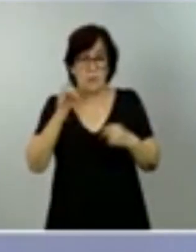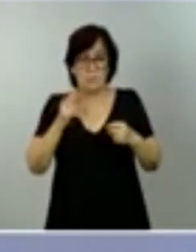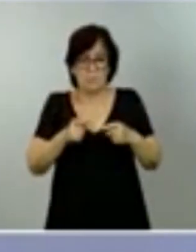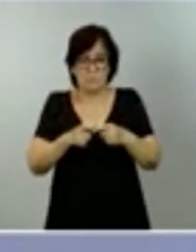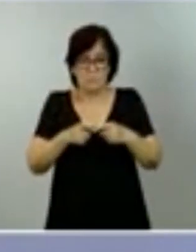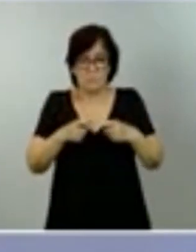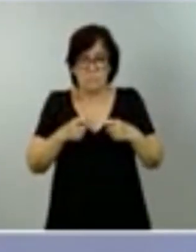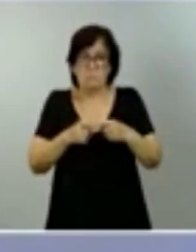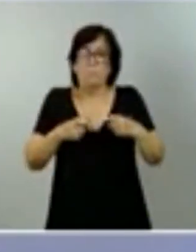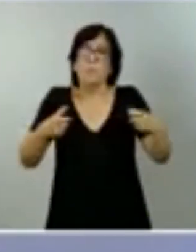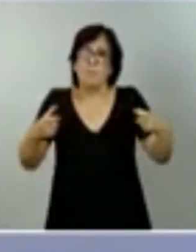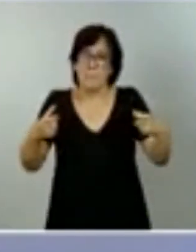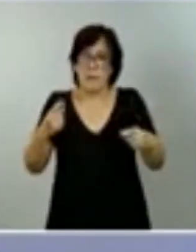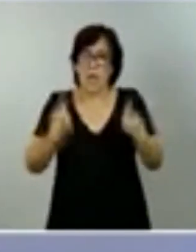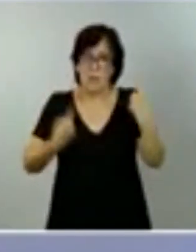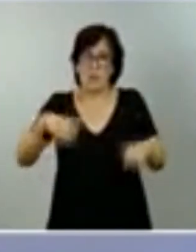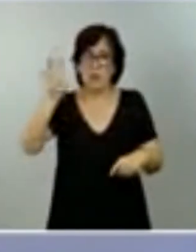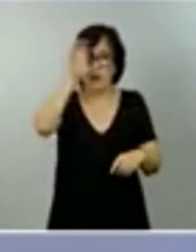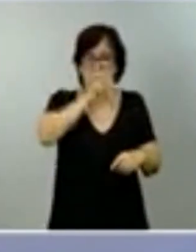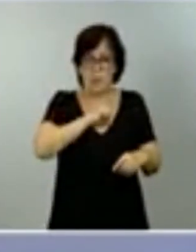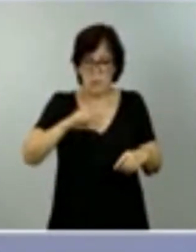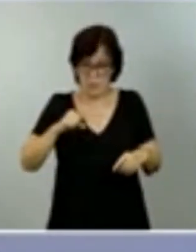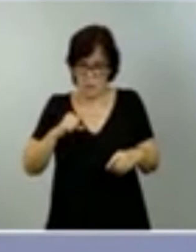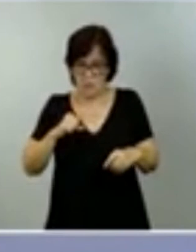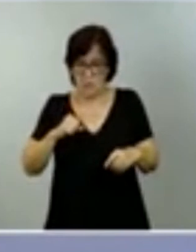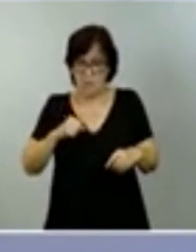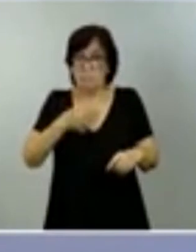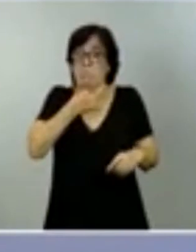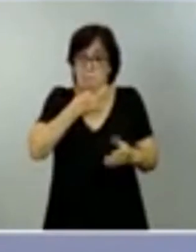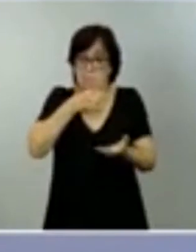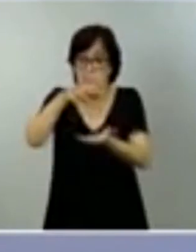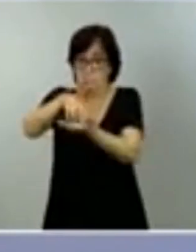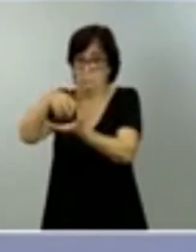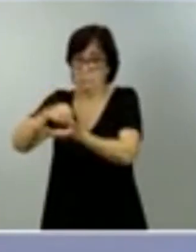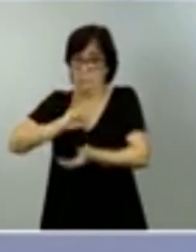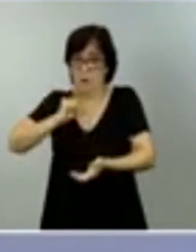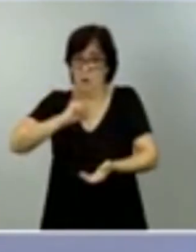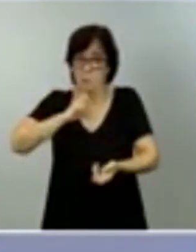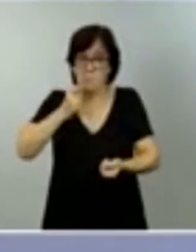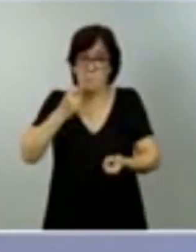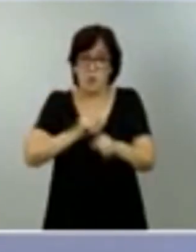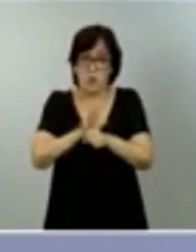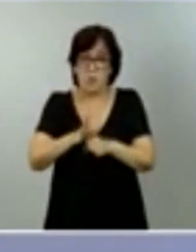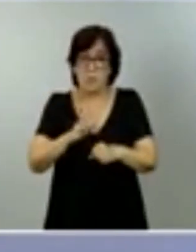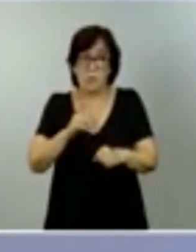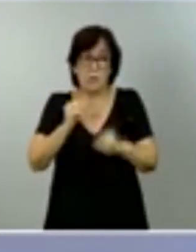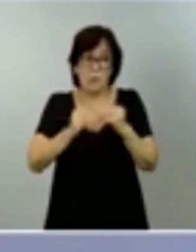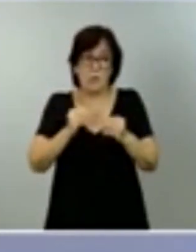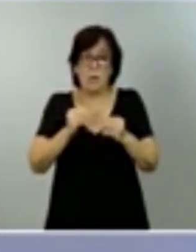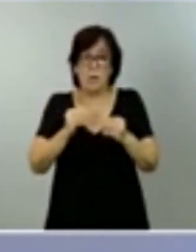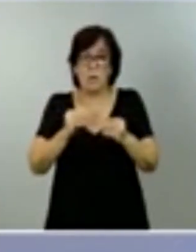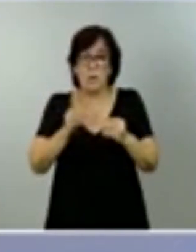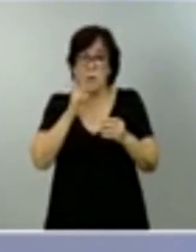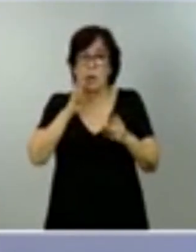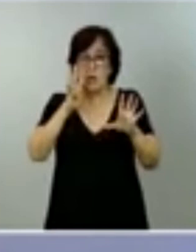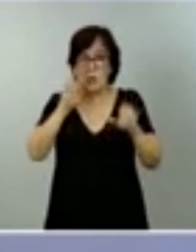autónomas de la capacidad asistencial por COVID-19. Estamos en conjunto de Estado en el 9,5% y,